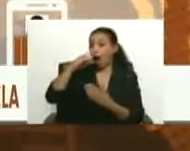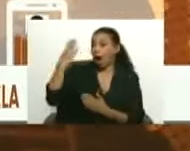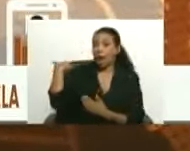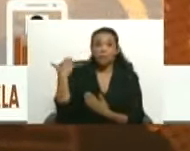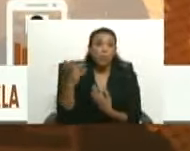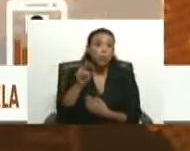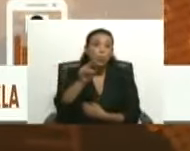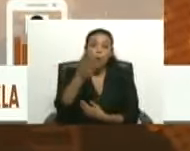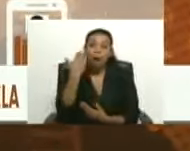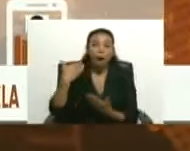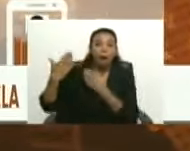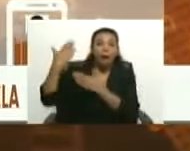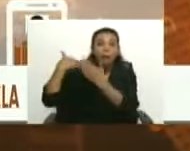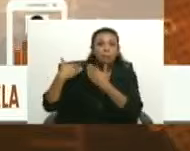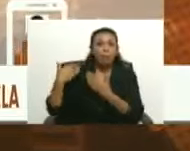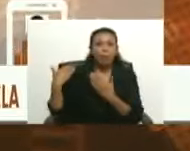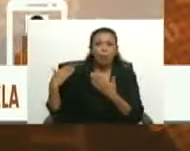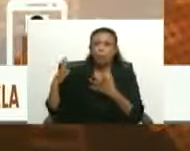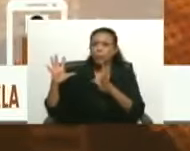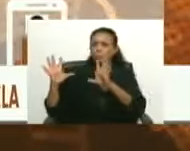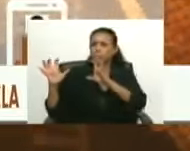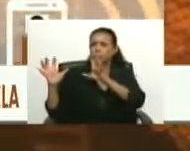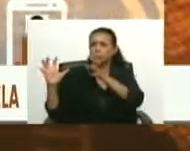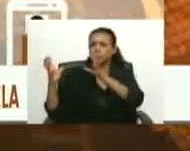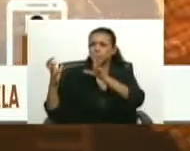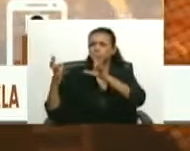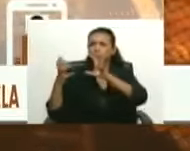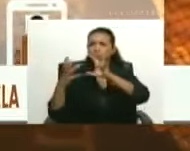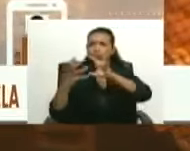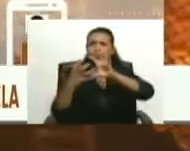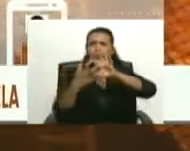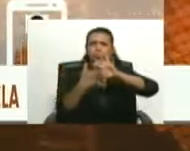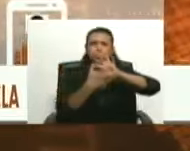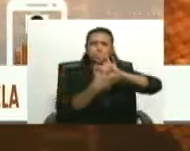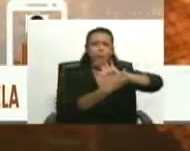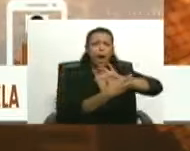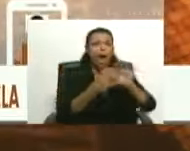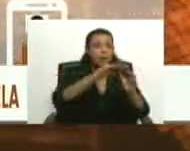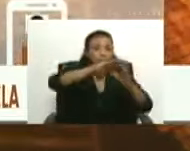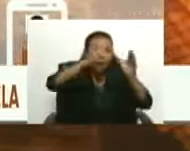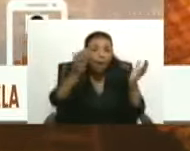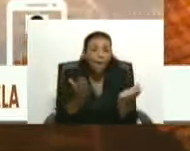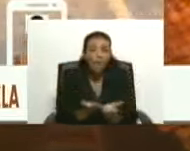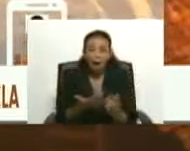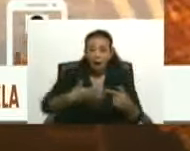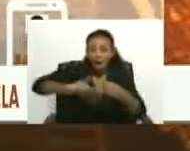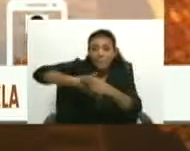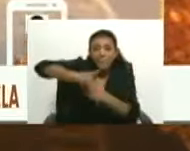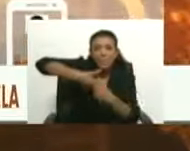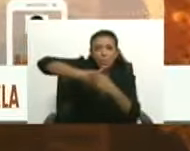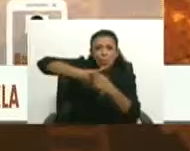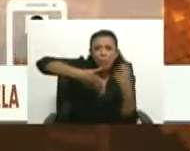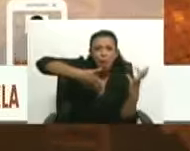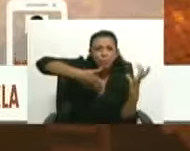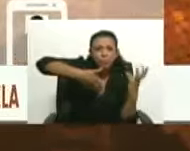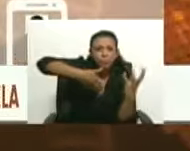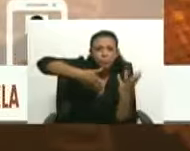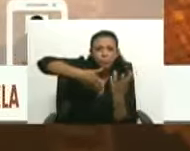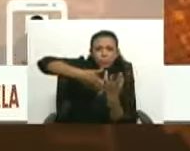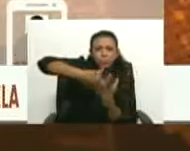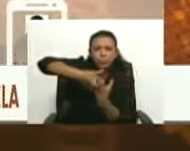antes. Ya llegó el cambio climático. Así que es muy alentador,